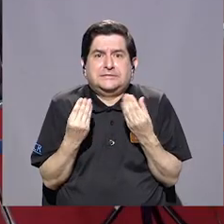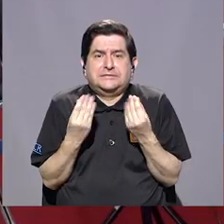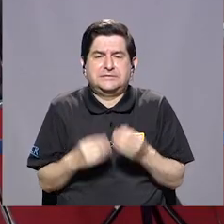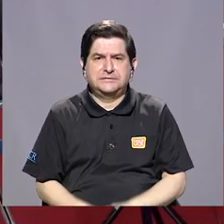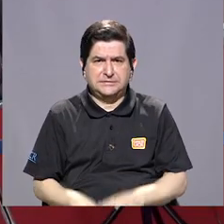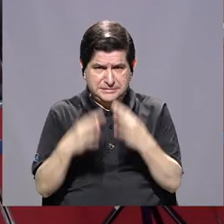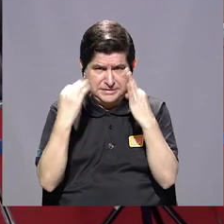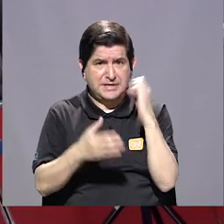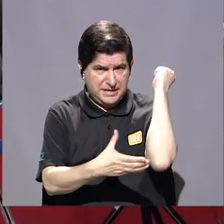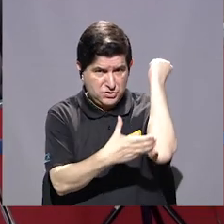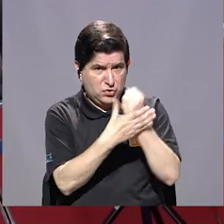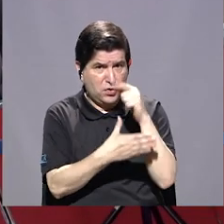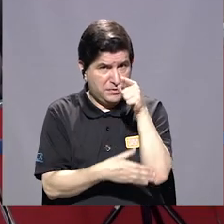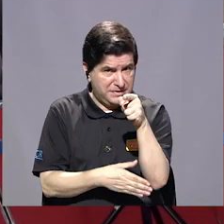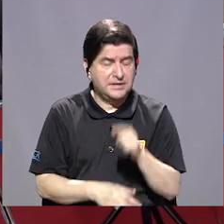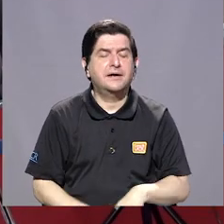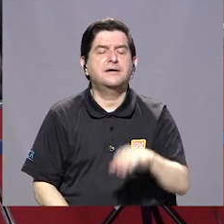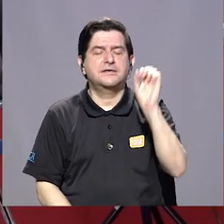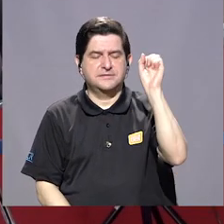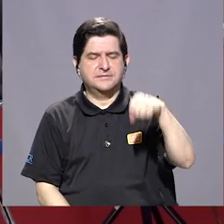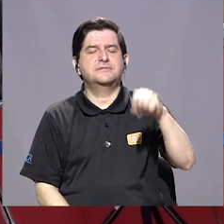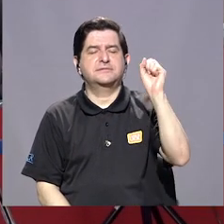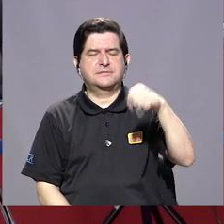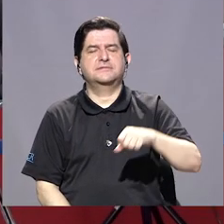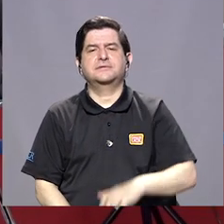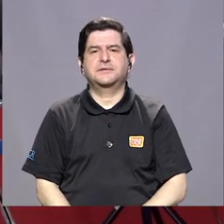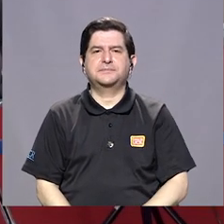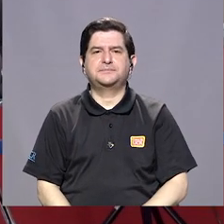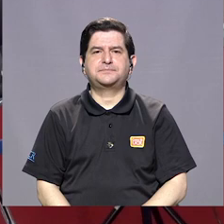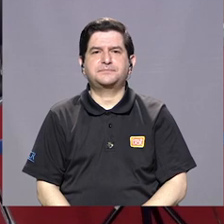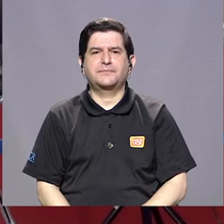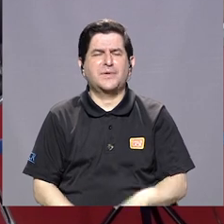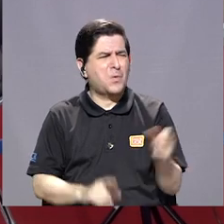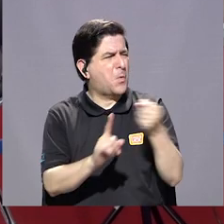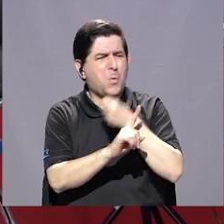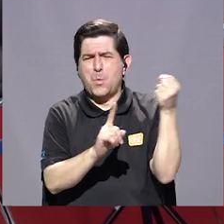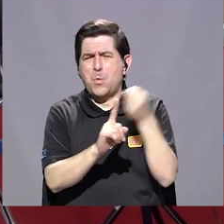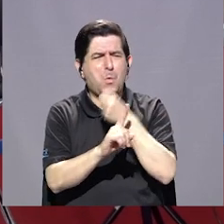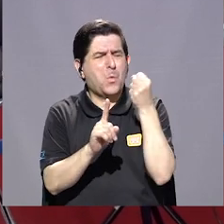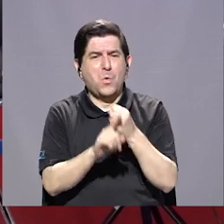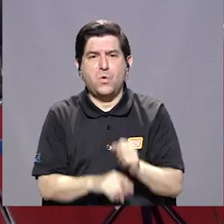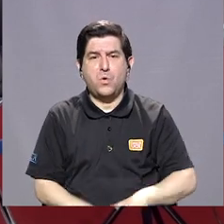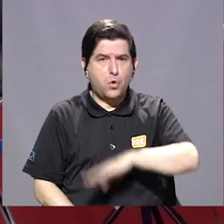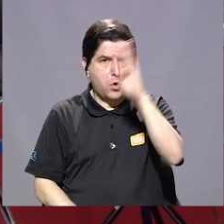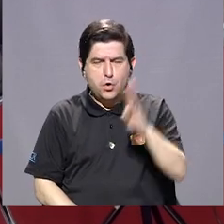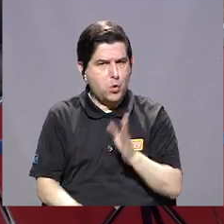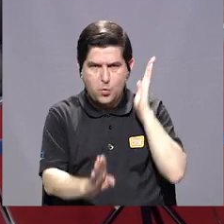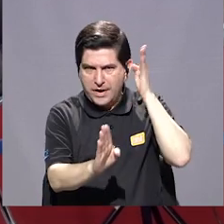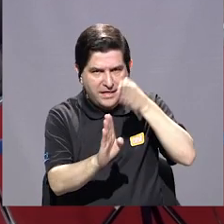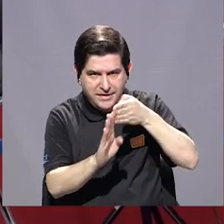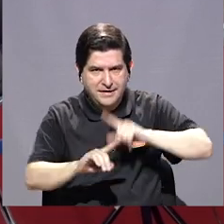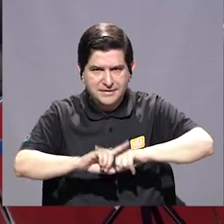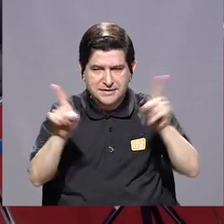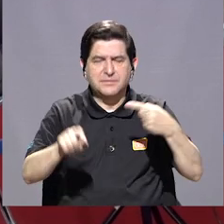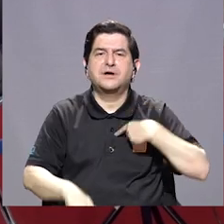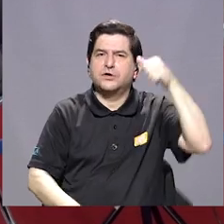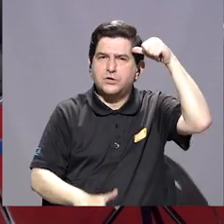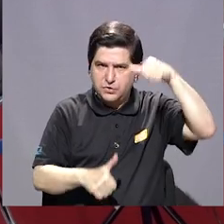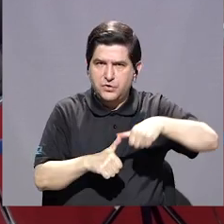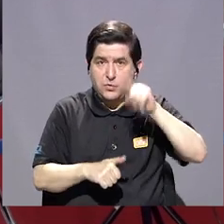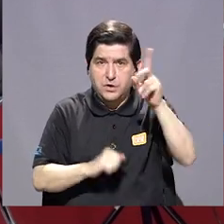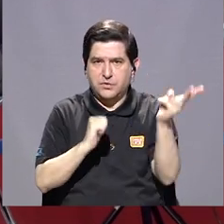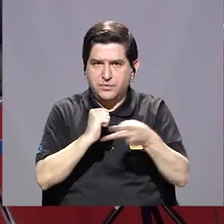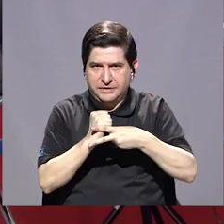Así matar, que ¿verdad? sí, hubo muchísima violencia. Él nunca me puso las manos encima, pero yo recuerdo una